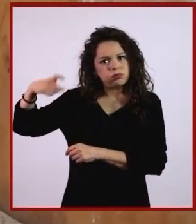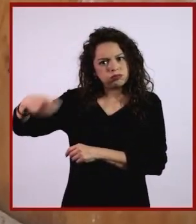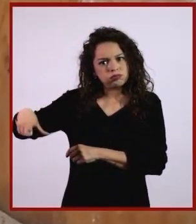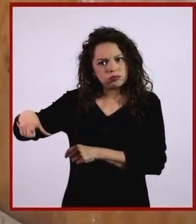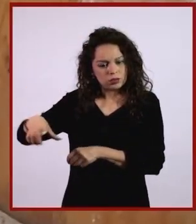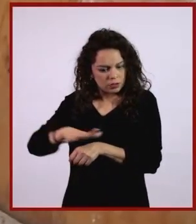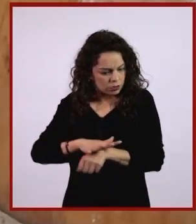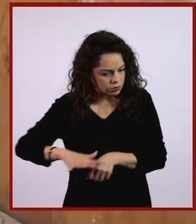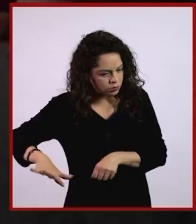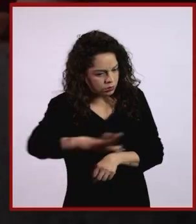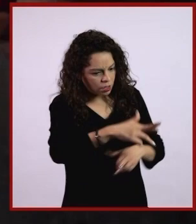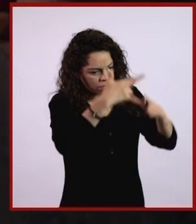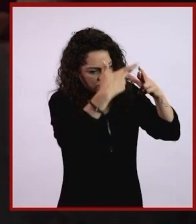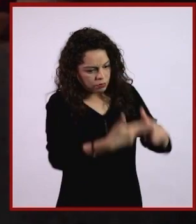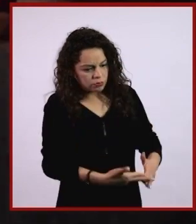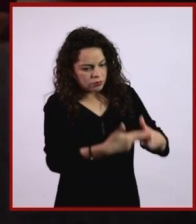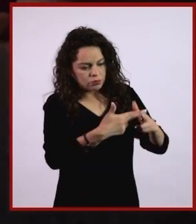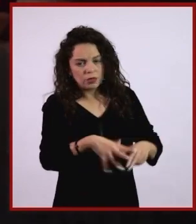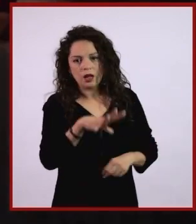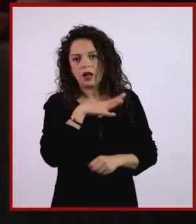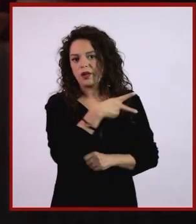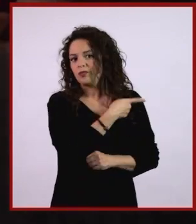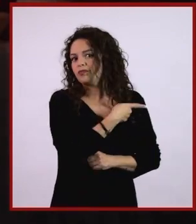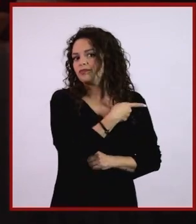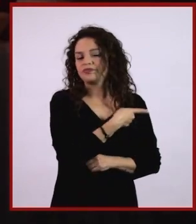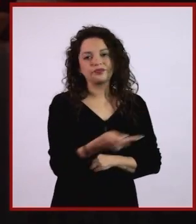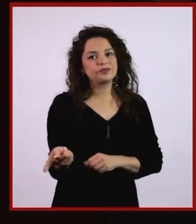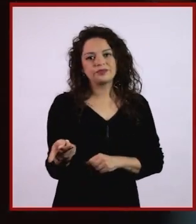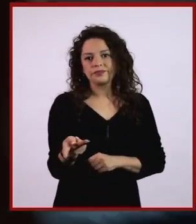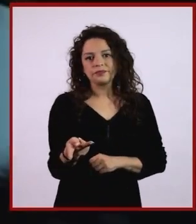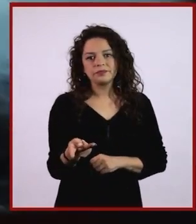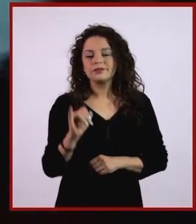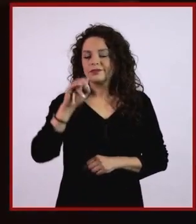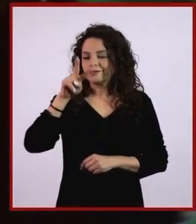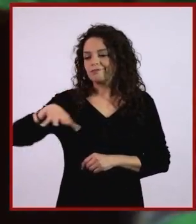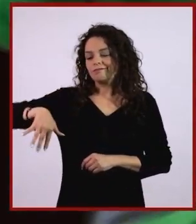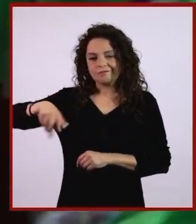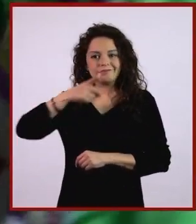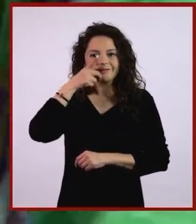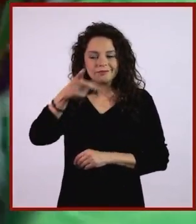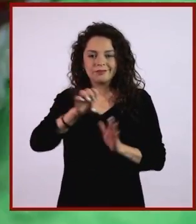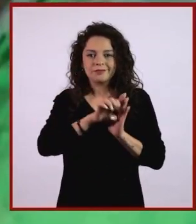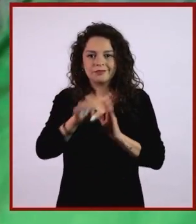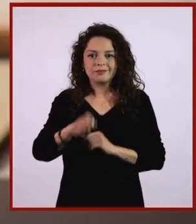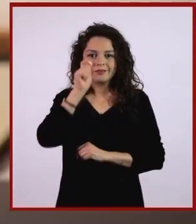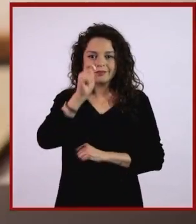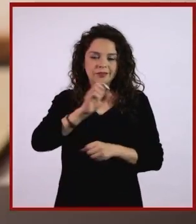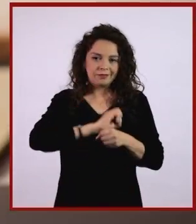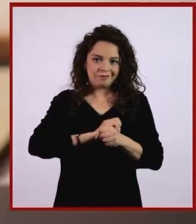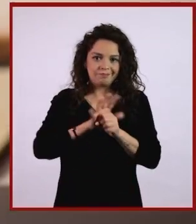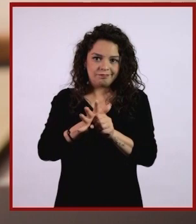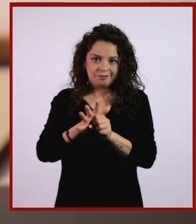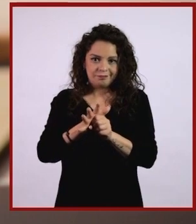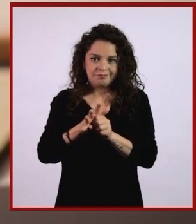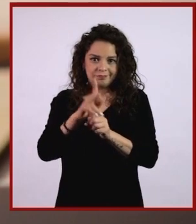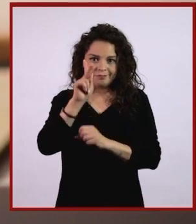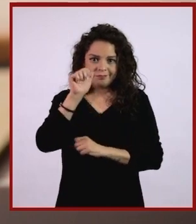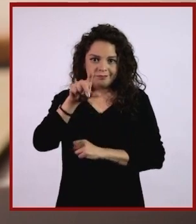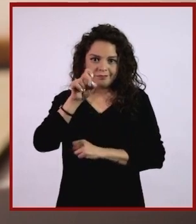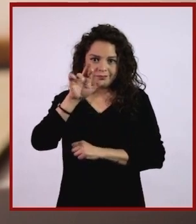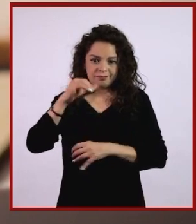inmensa mayoría de la población vive en niveles cercanos a la pobreza. Claro, pues justo lo que mencionabas hace un rato, ¿no? Con el ejemplo de la